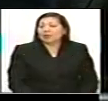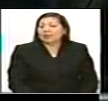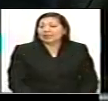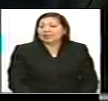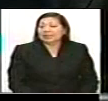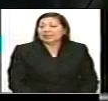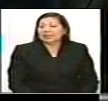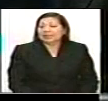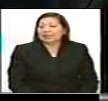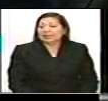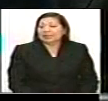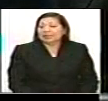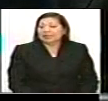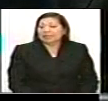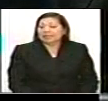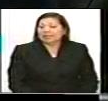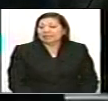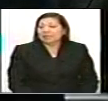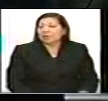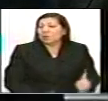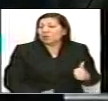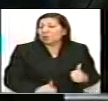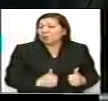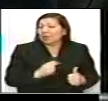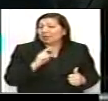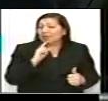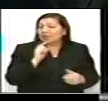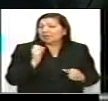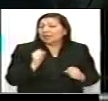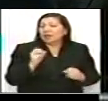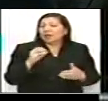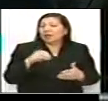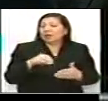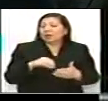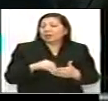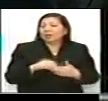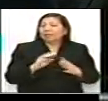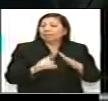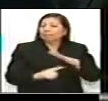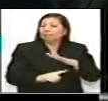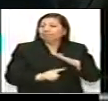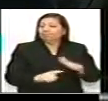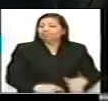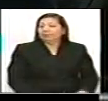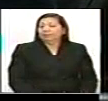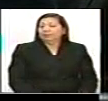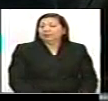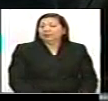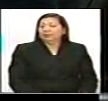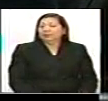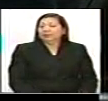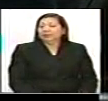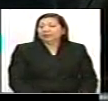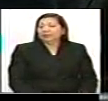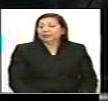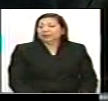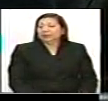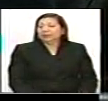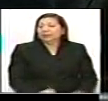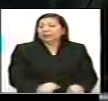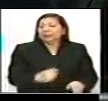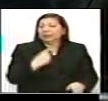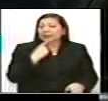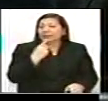está diciendo cuáles son las condiciones atmosféricas, meteorológicas, que se